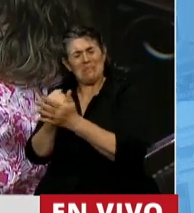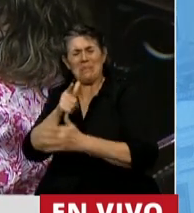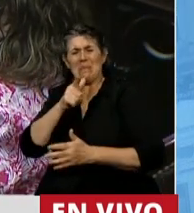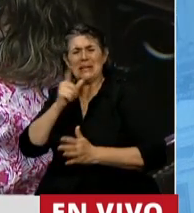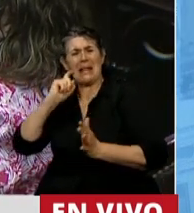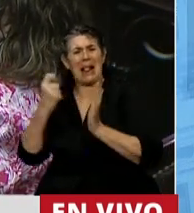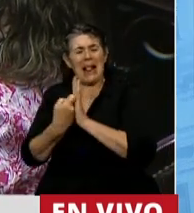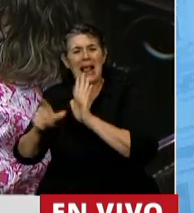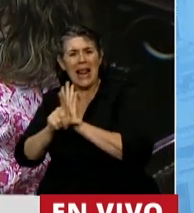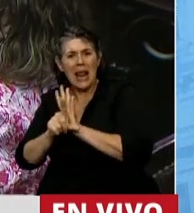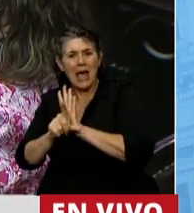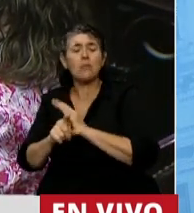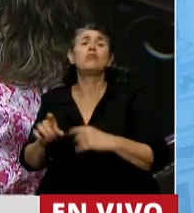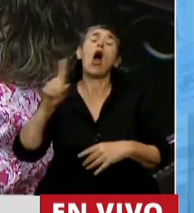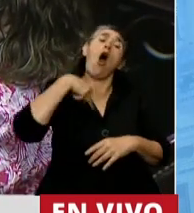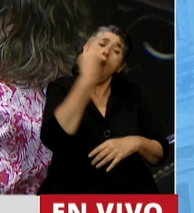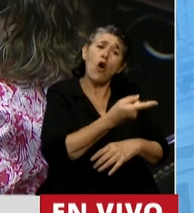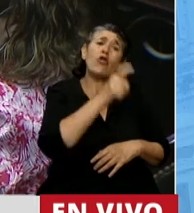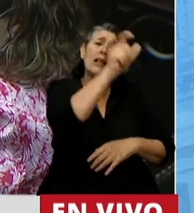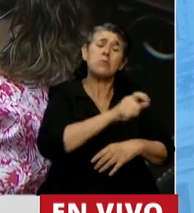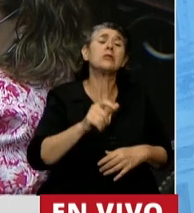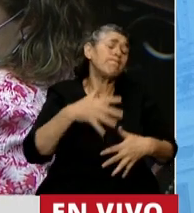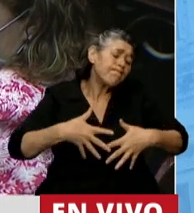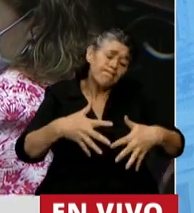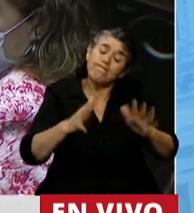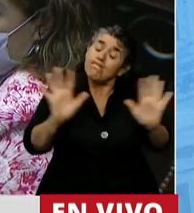para las que eligieron ser madre a pesar de todo, para las que...